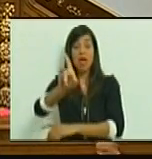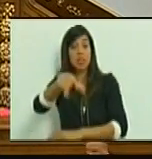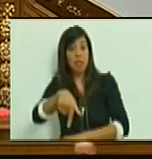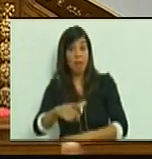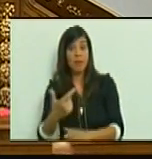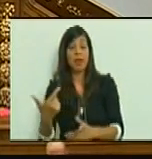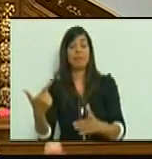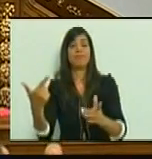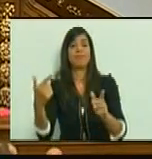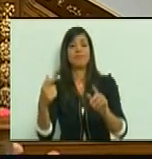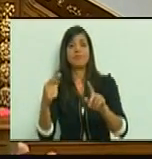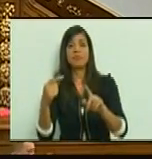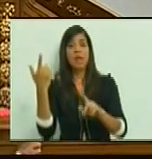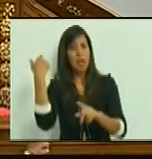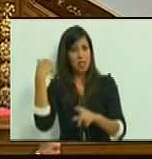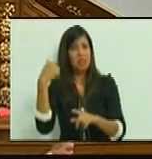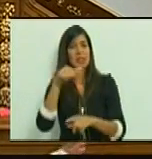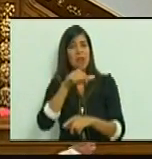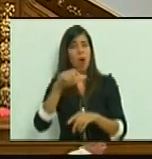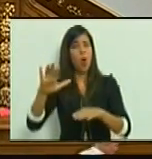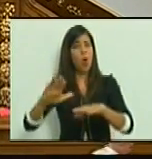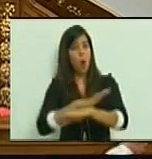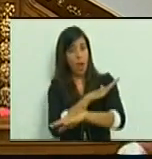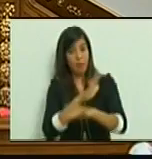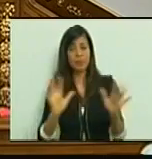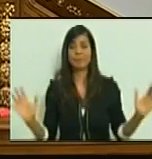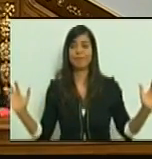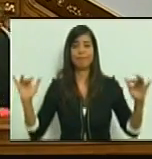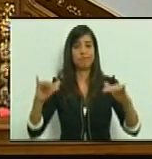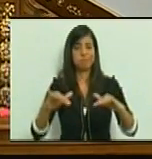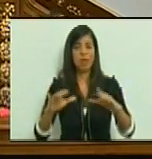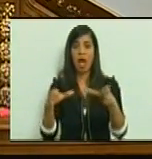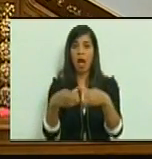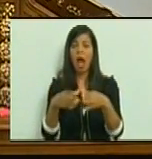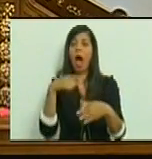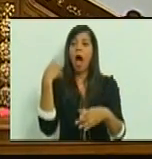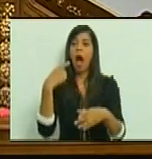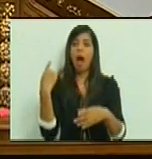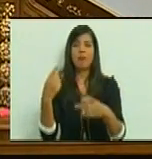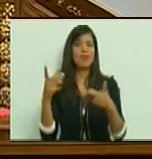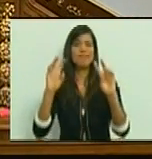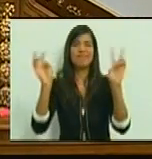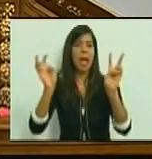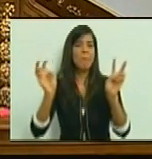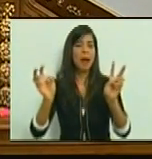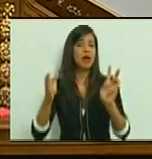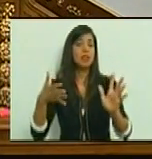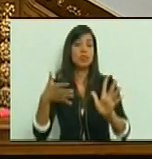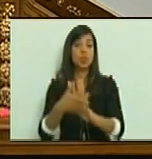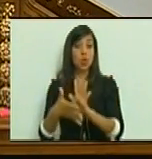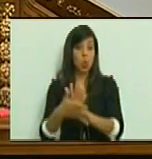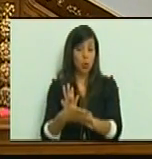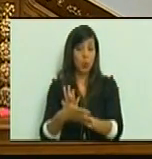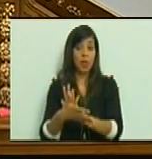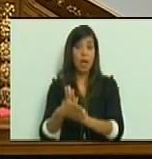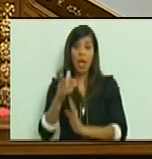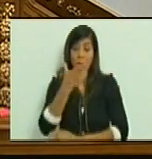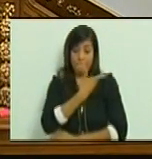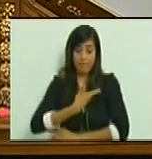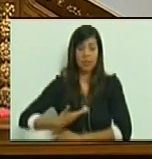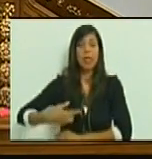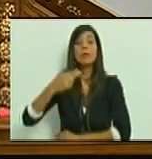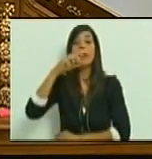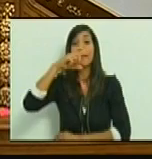esa pasada sesión acerca de lo que es, por parte del presidente Nicolás